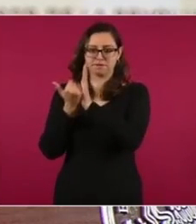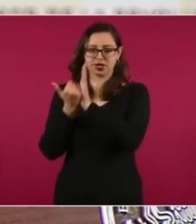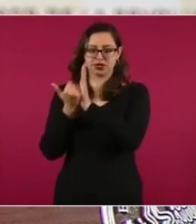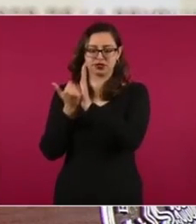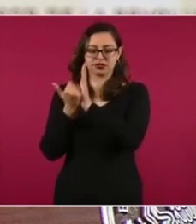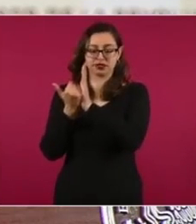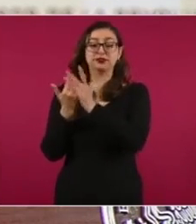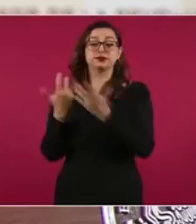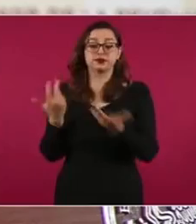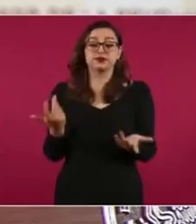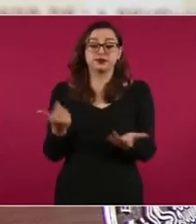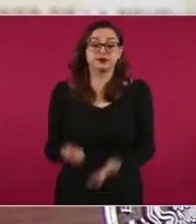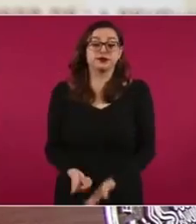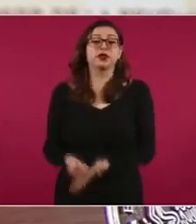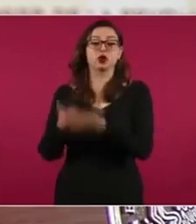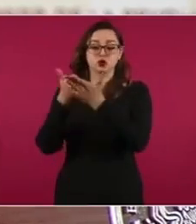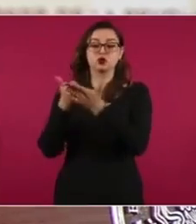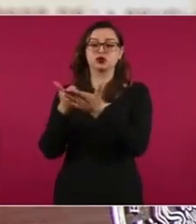eso